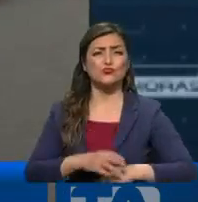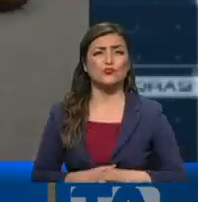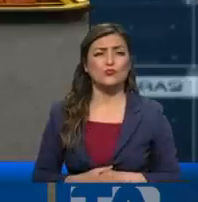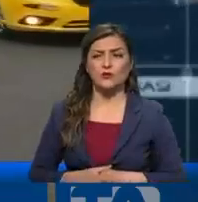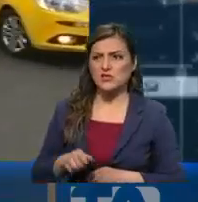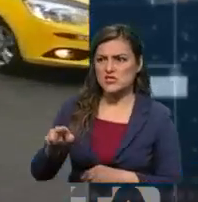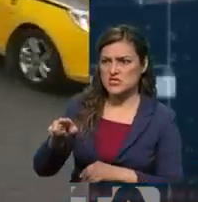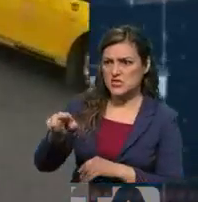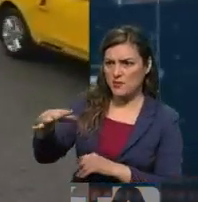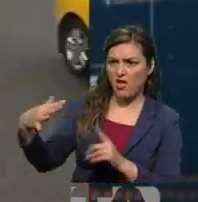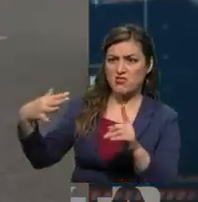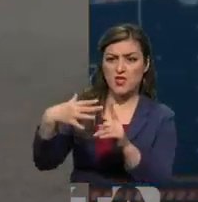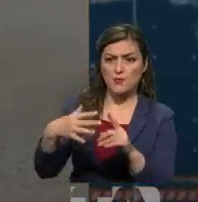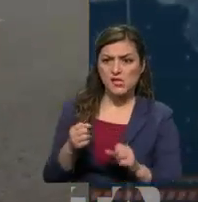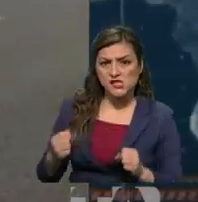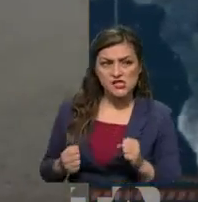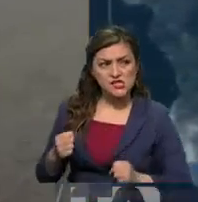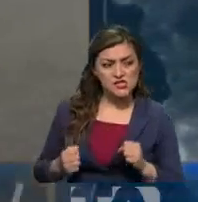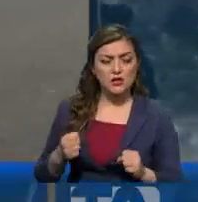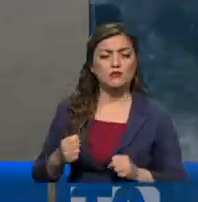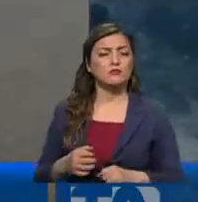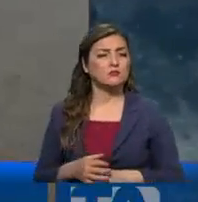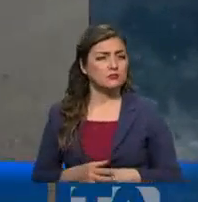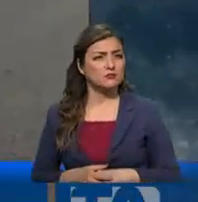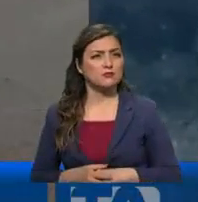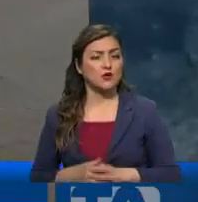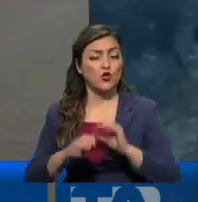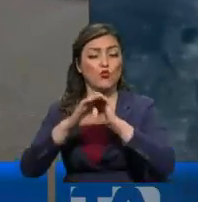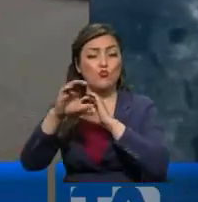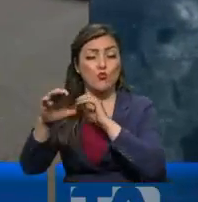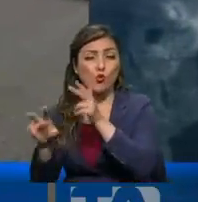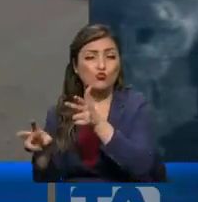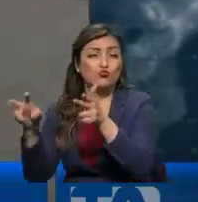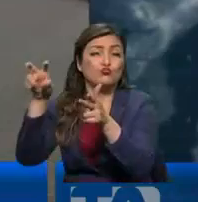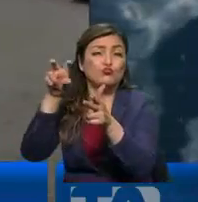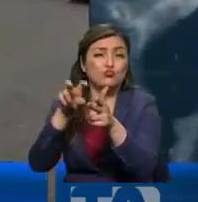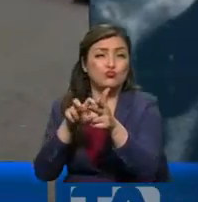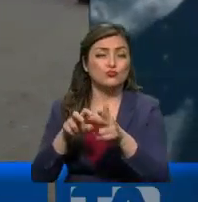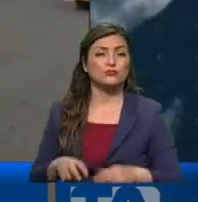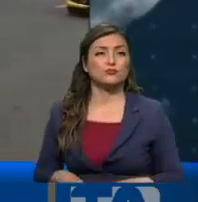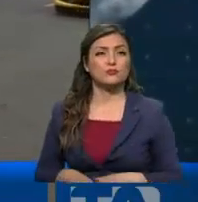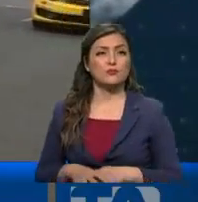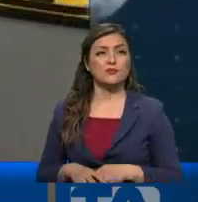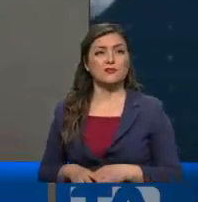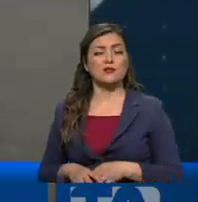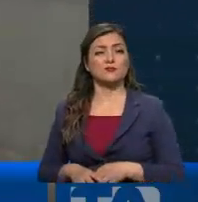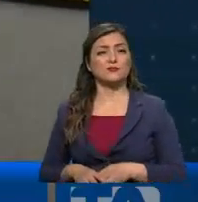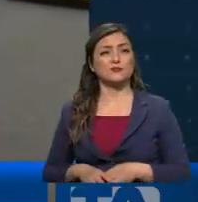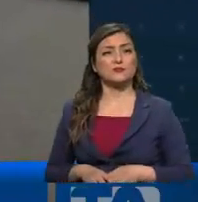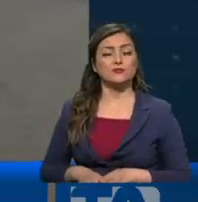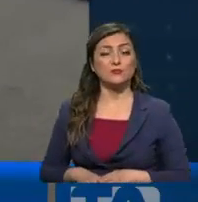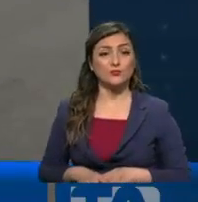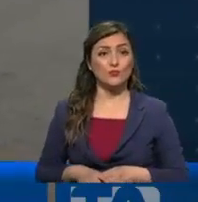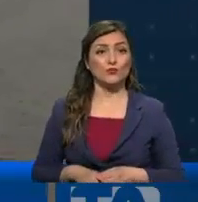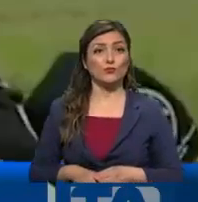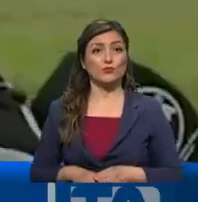detecta al agresor que estaba tratando de huir y que se había subido en un bus para a este transporte. e inmediatamente esta